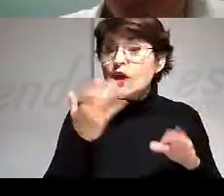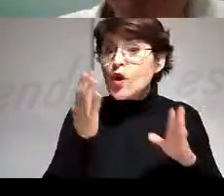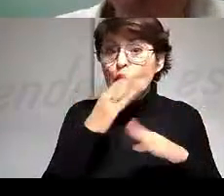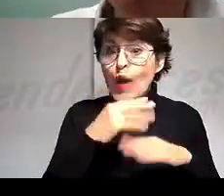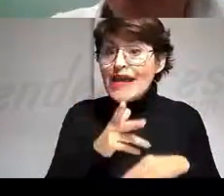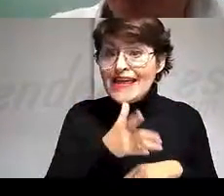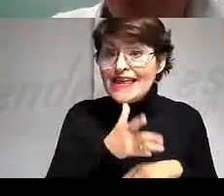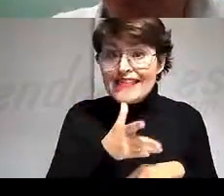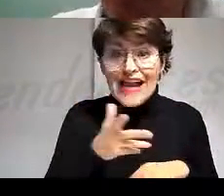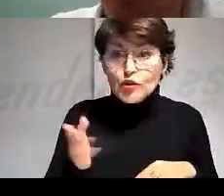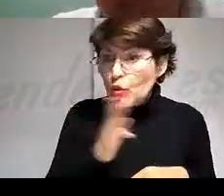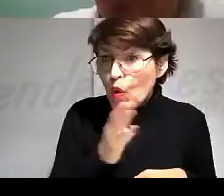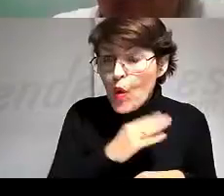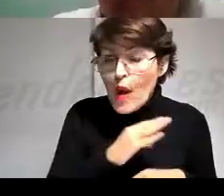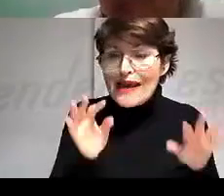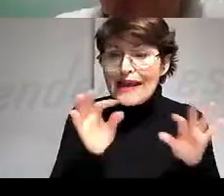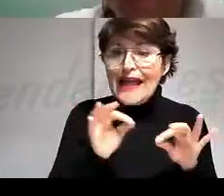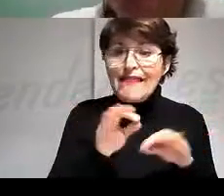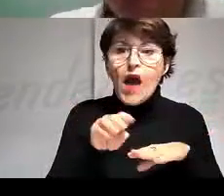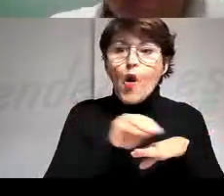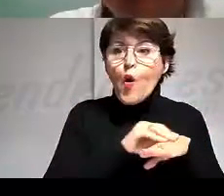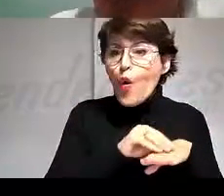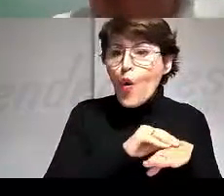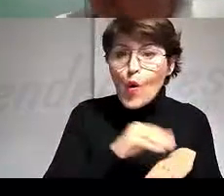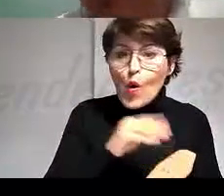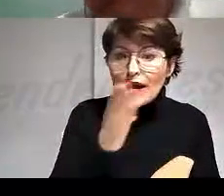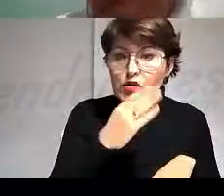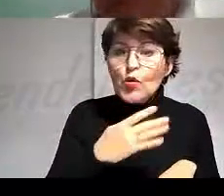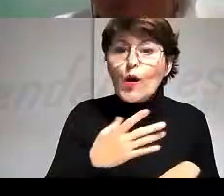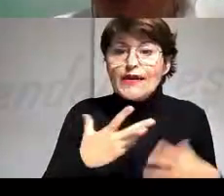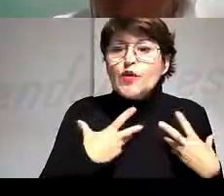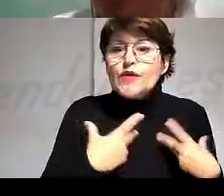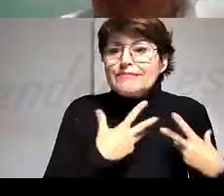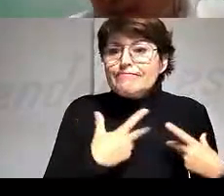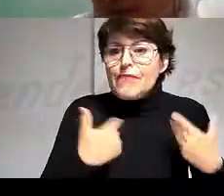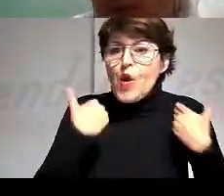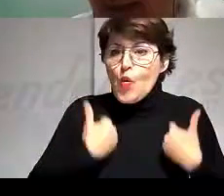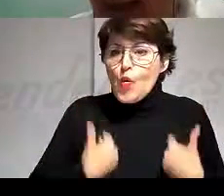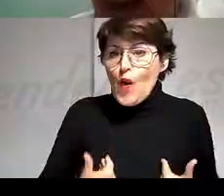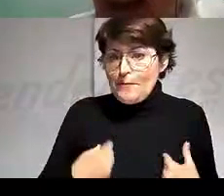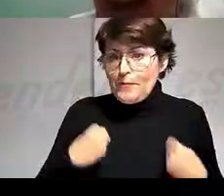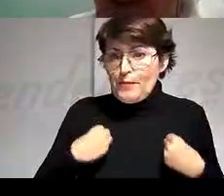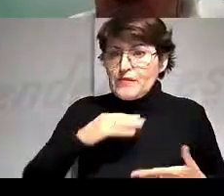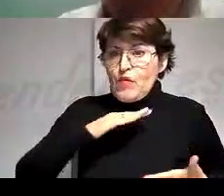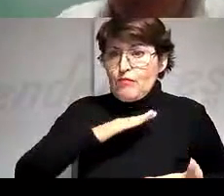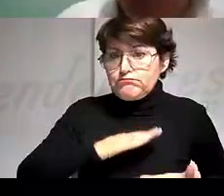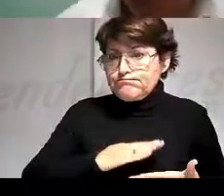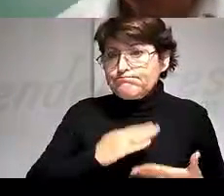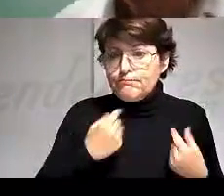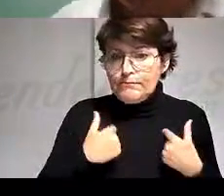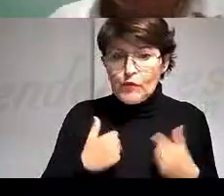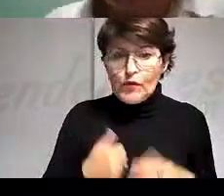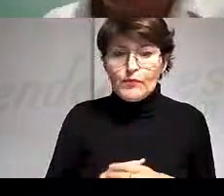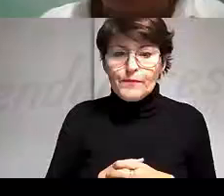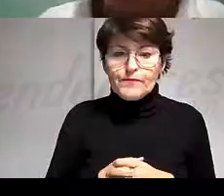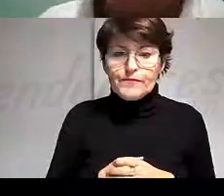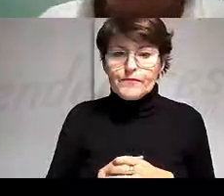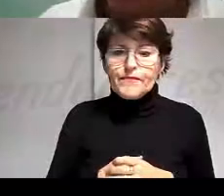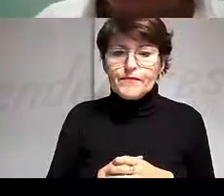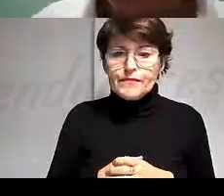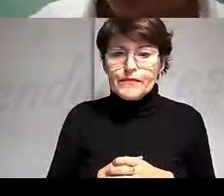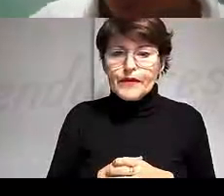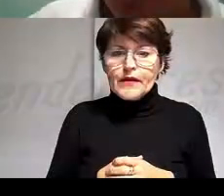los que disponer o de grasa, tira de los aminoácidos para producir energía, ¿no? Pero en condiciones normales, de donde vamos